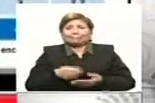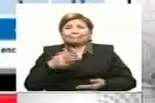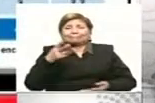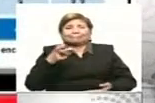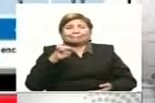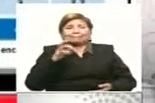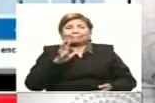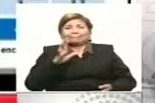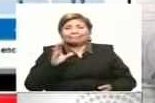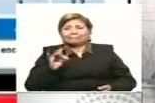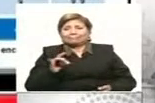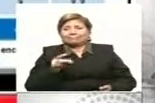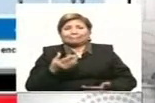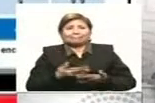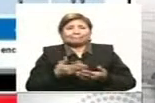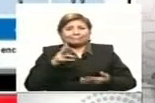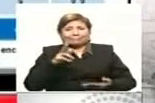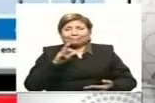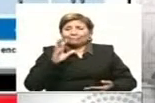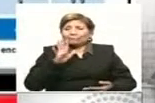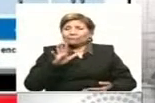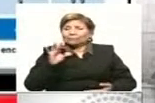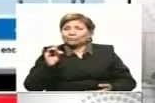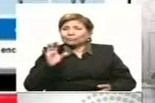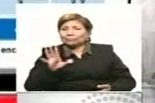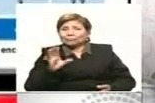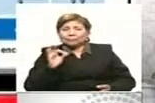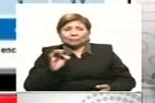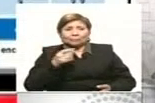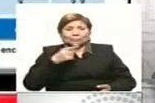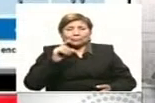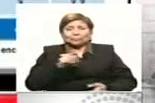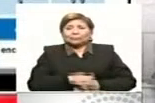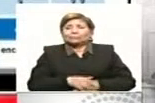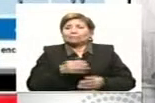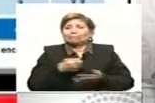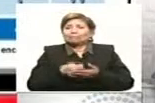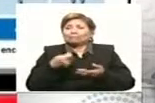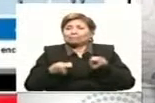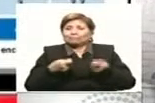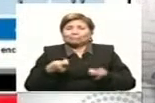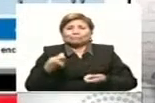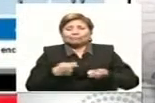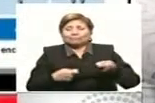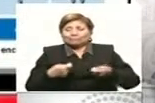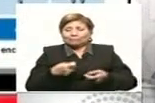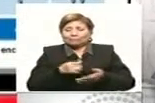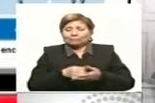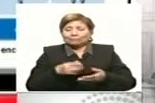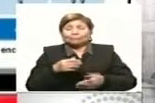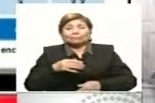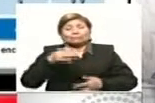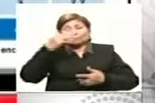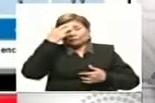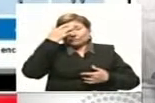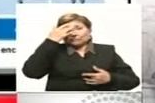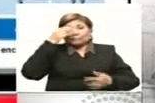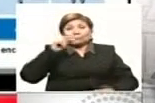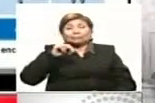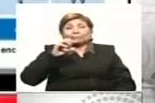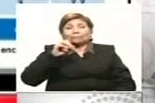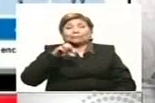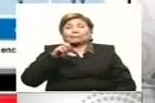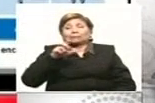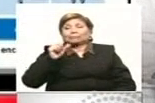953 millones, 53.8 millones, inversiones para el Instituto Nacional de Enfermedades Neoplásicas,